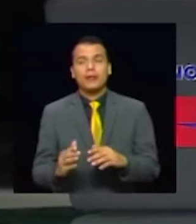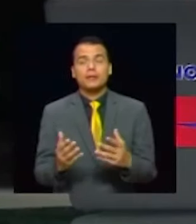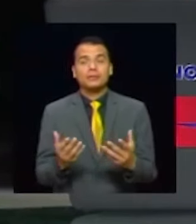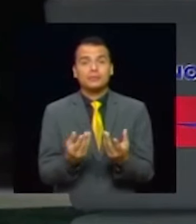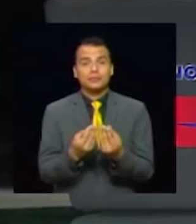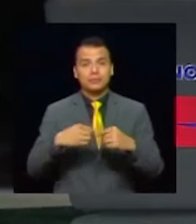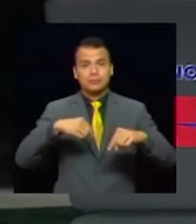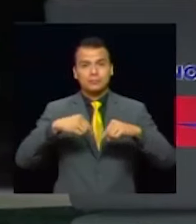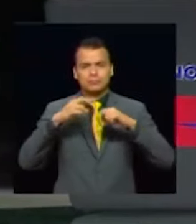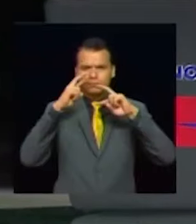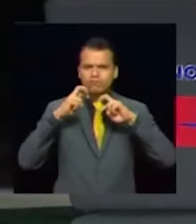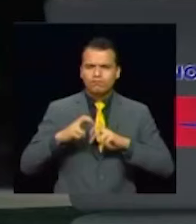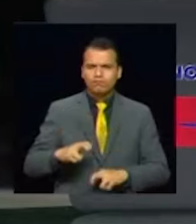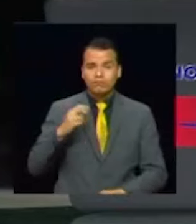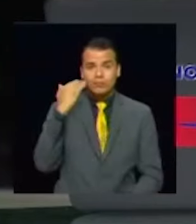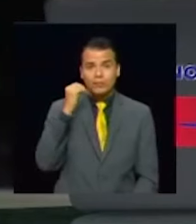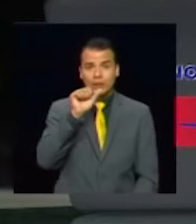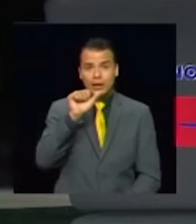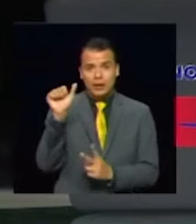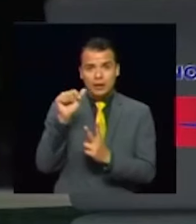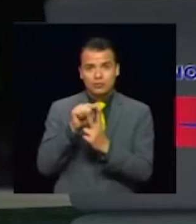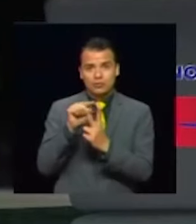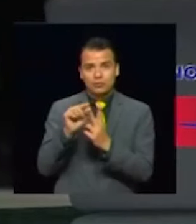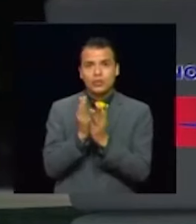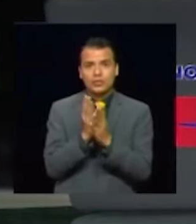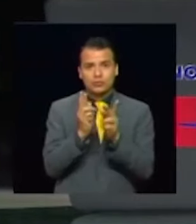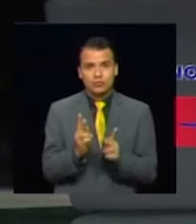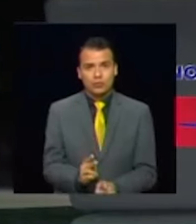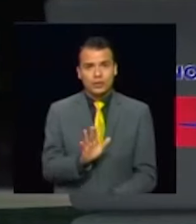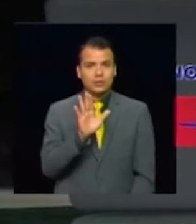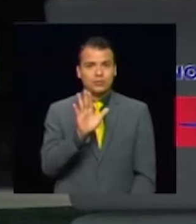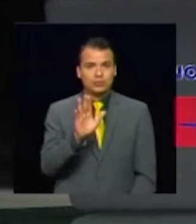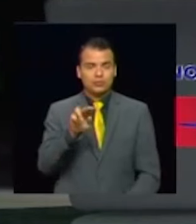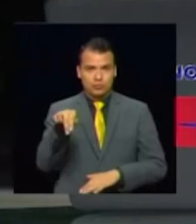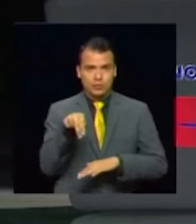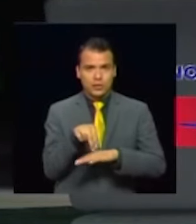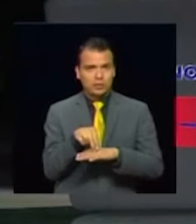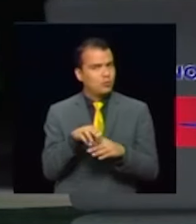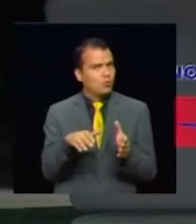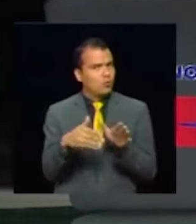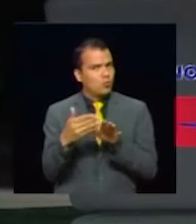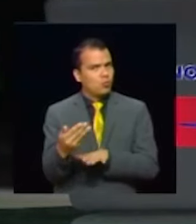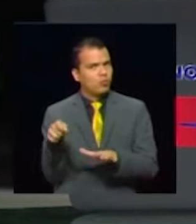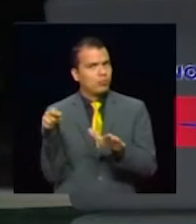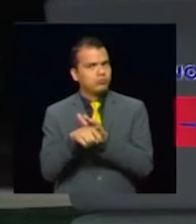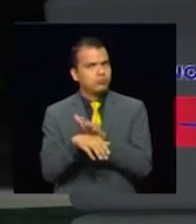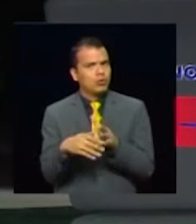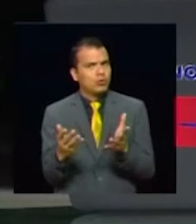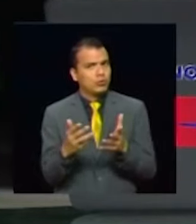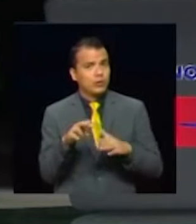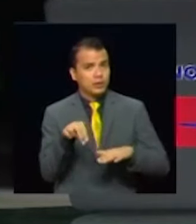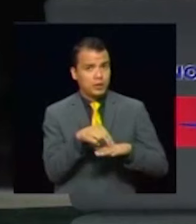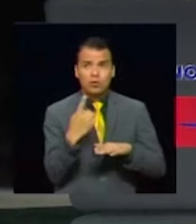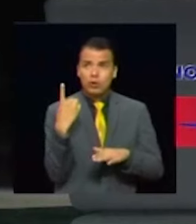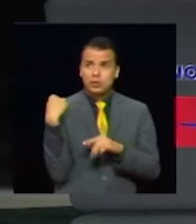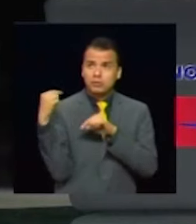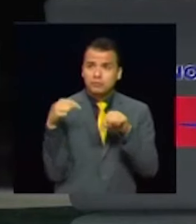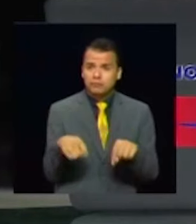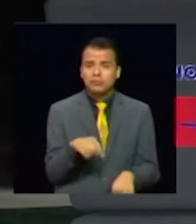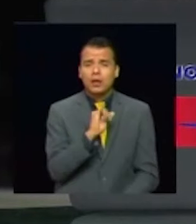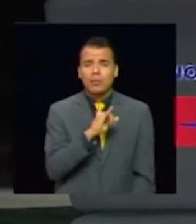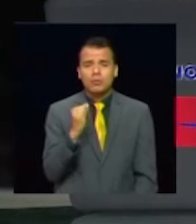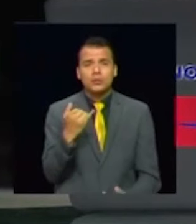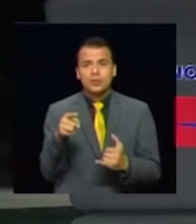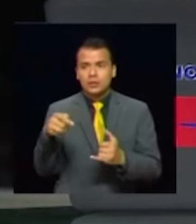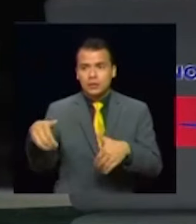autoridades investigan la muerte de dos jóvenes de Nariño en zona rural de Jamundí. Llegaron ayer y aparecieron sin vida en la vía que conduce